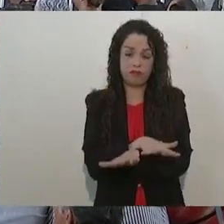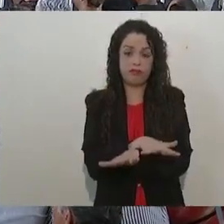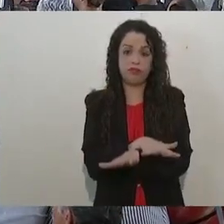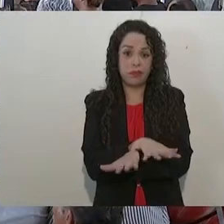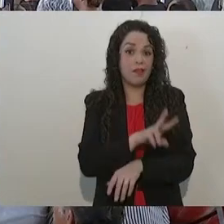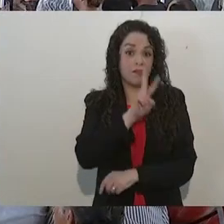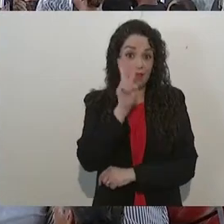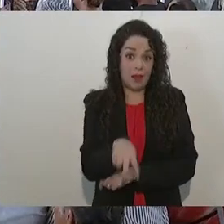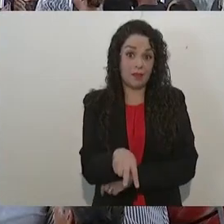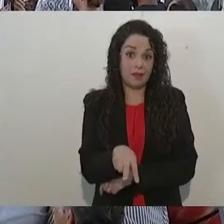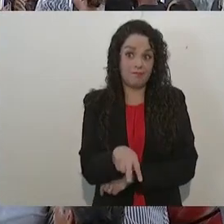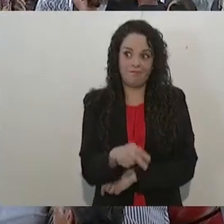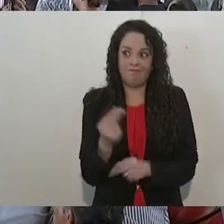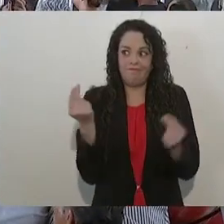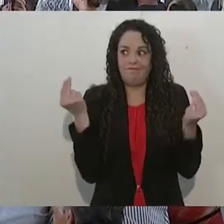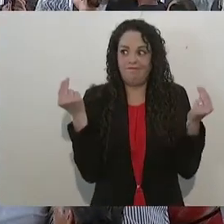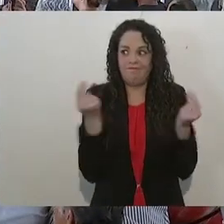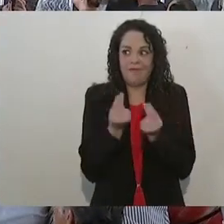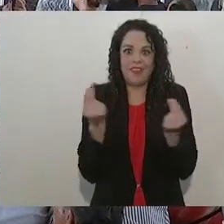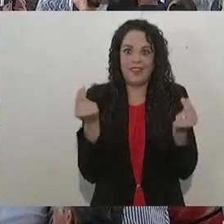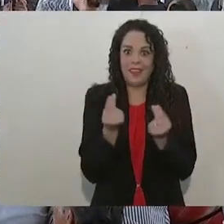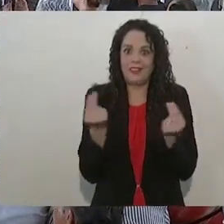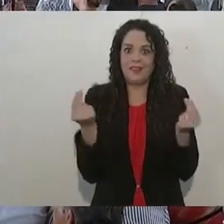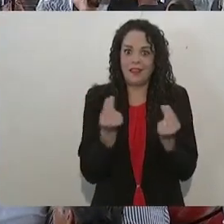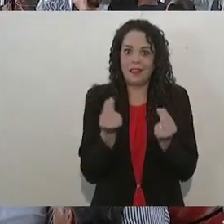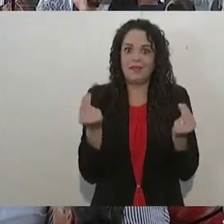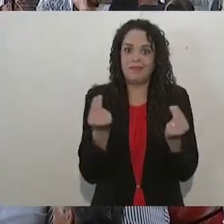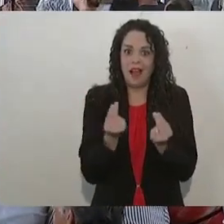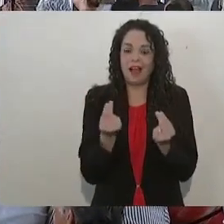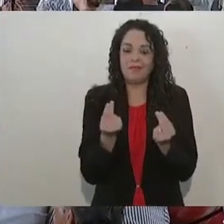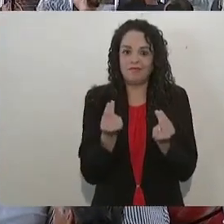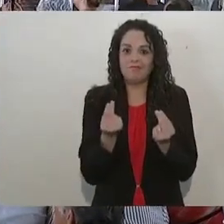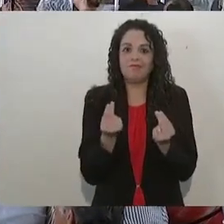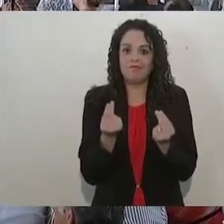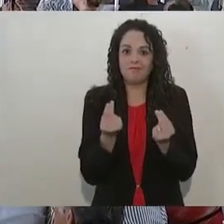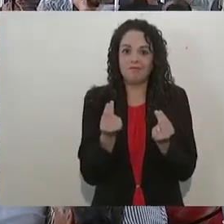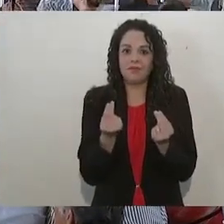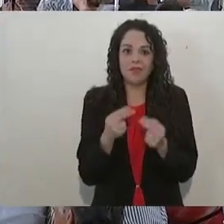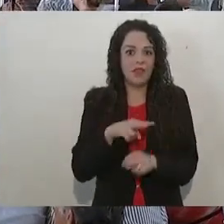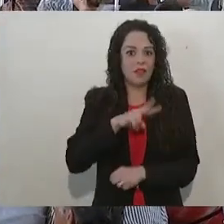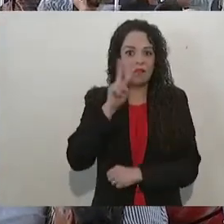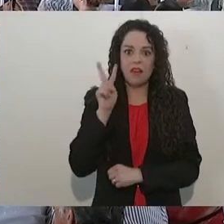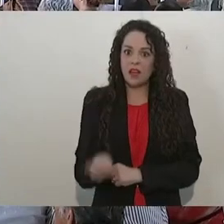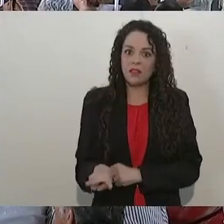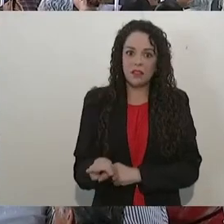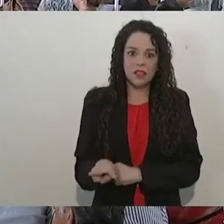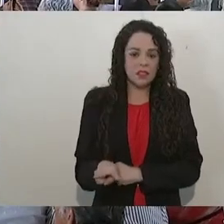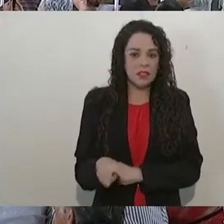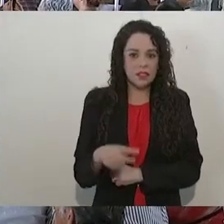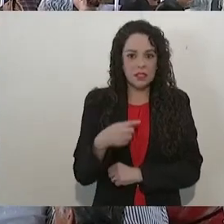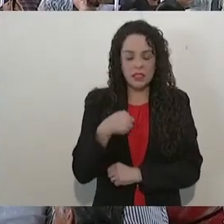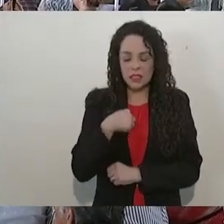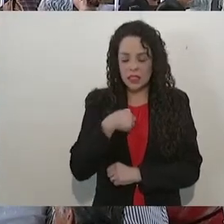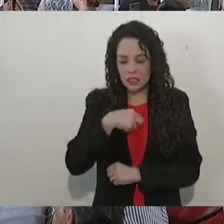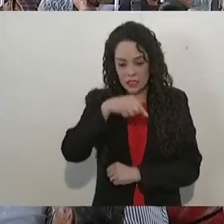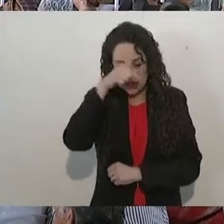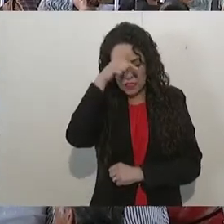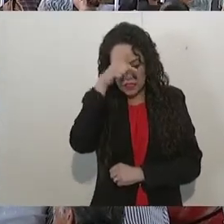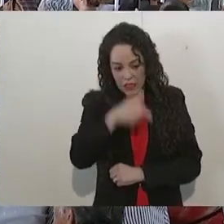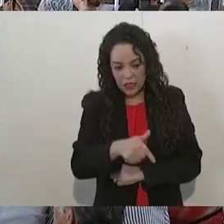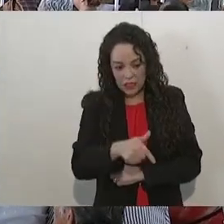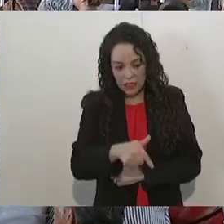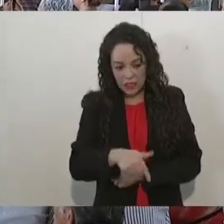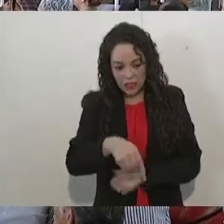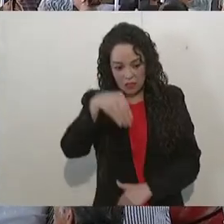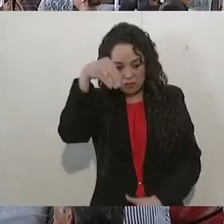falta. Estábamos ya en una decadencia. No solo era